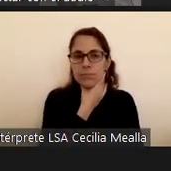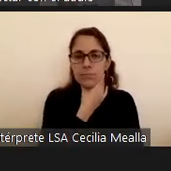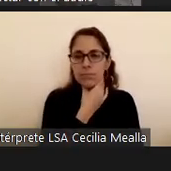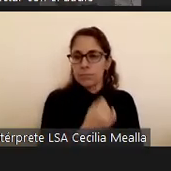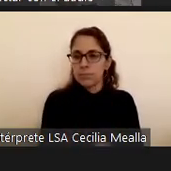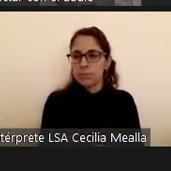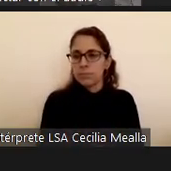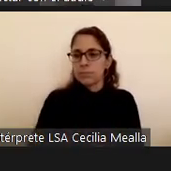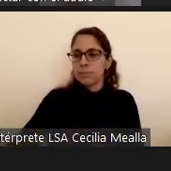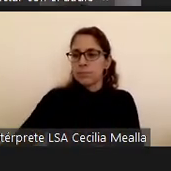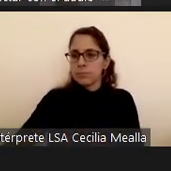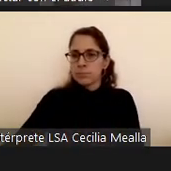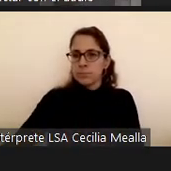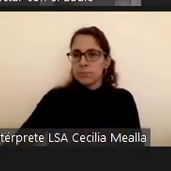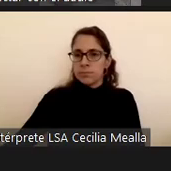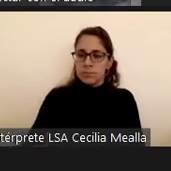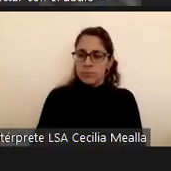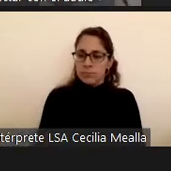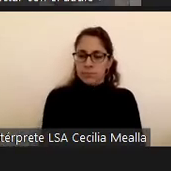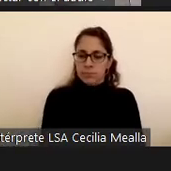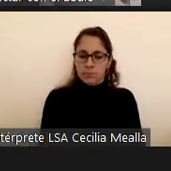A ver.